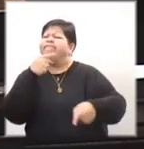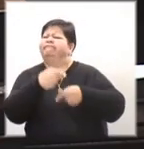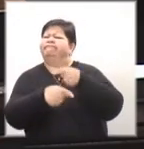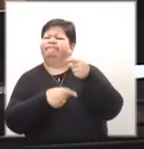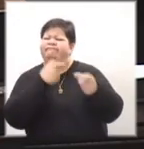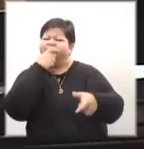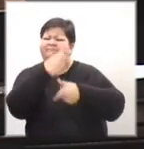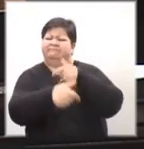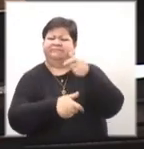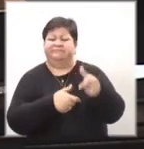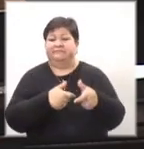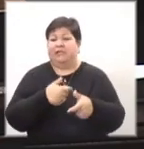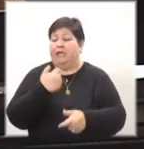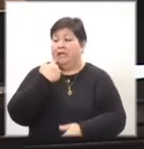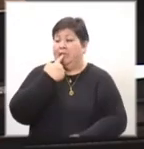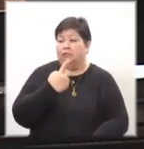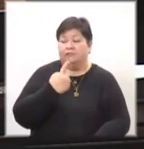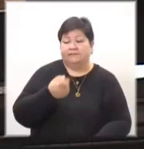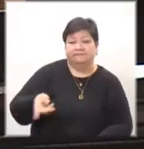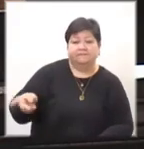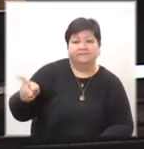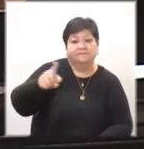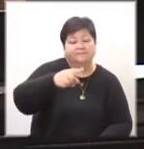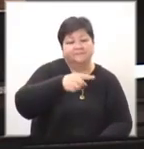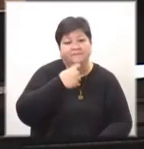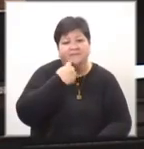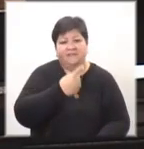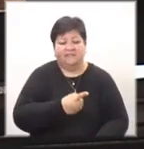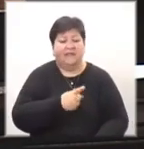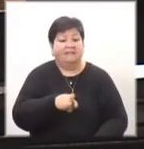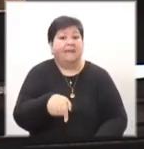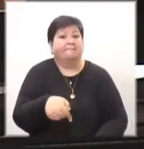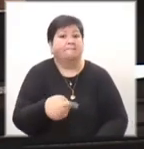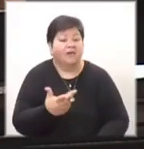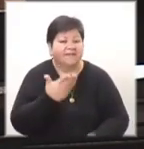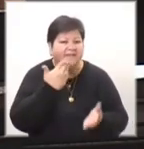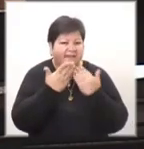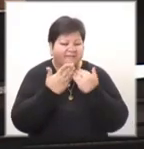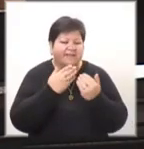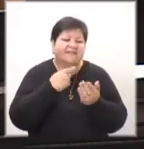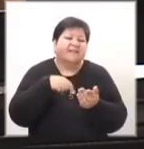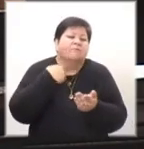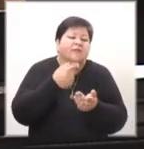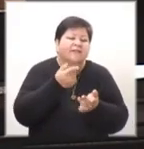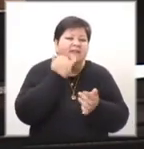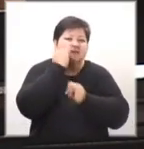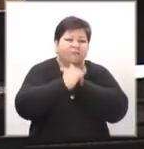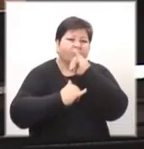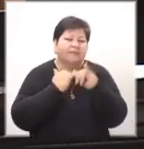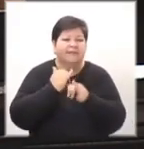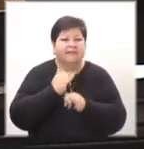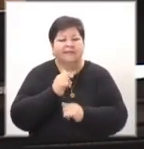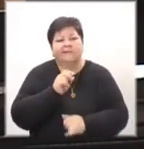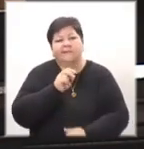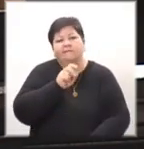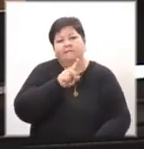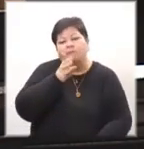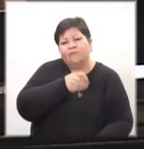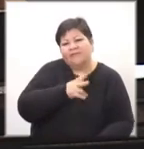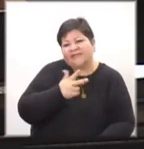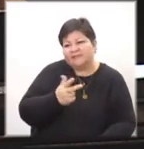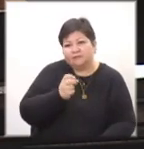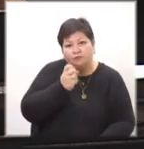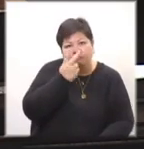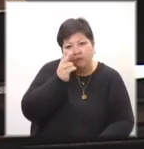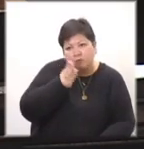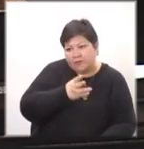en los dichos luego de sus comparecencias, muestran como entre 1/3 y 2/3 de los